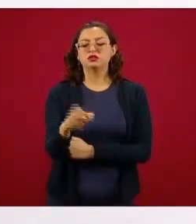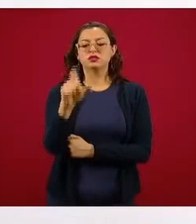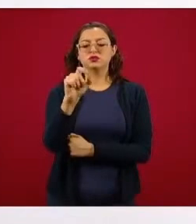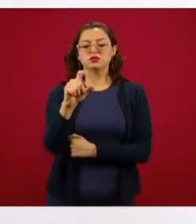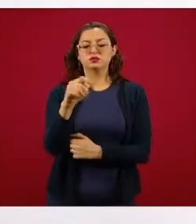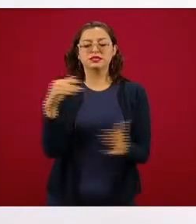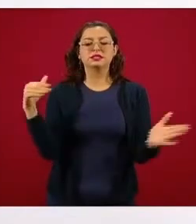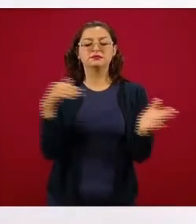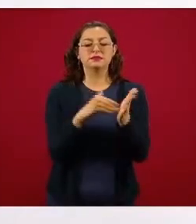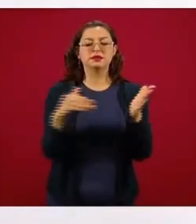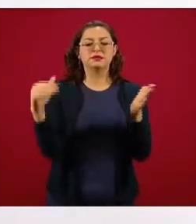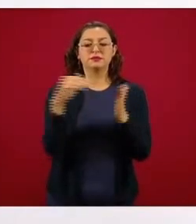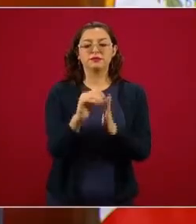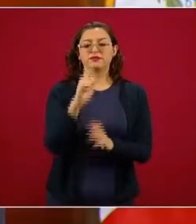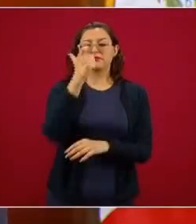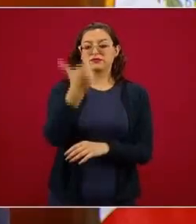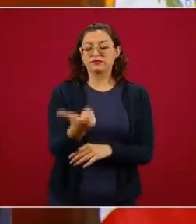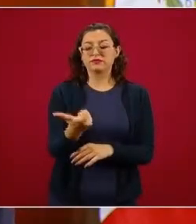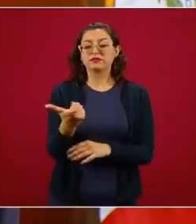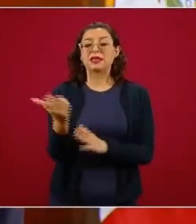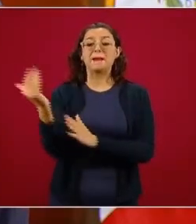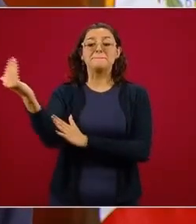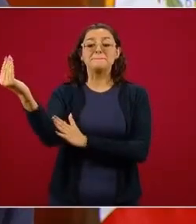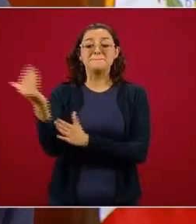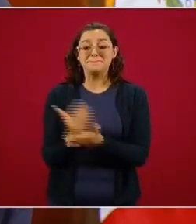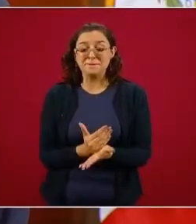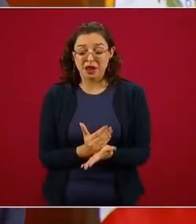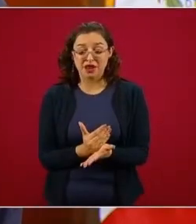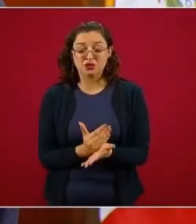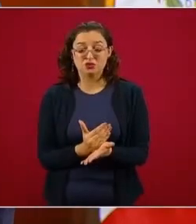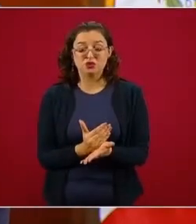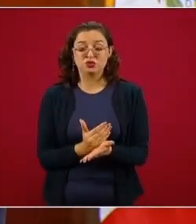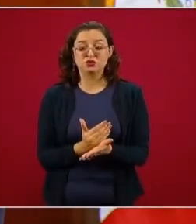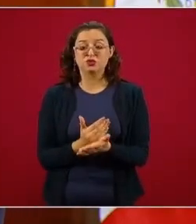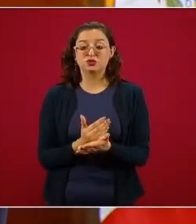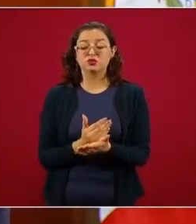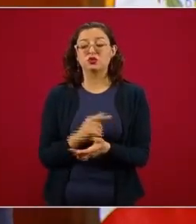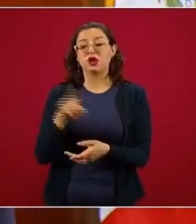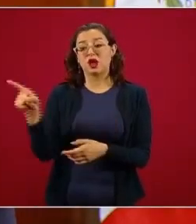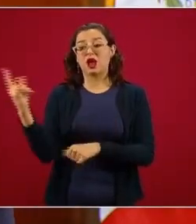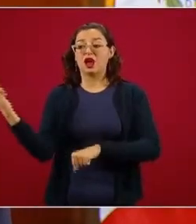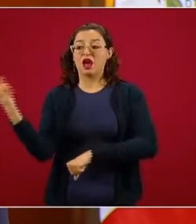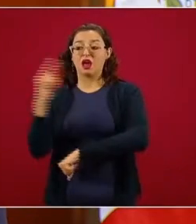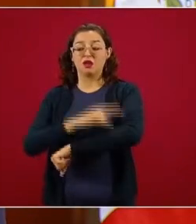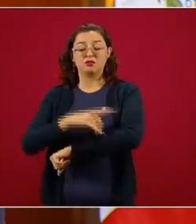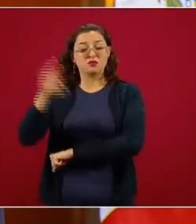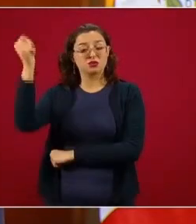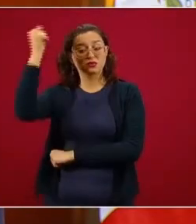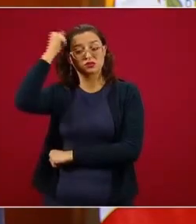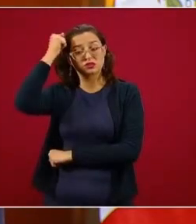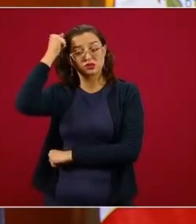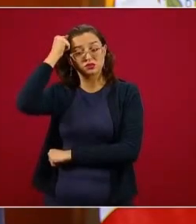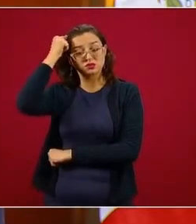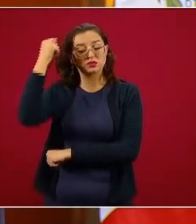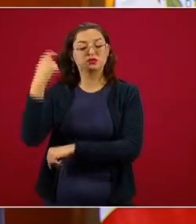220 mil millones de pesos menos que el proyectado en